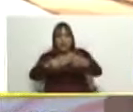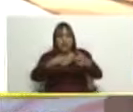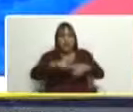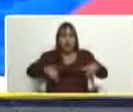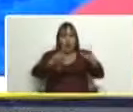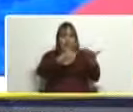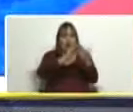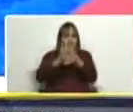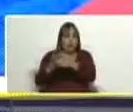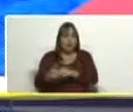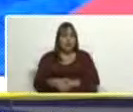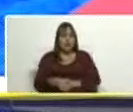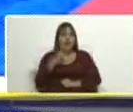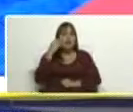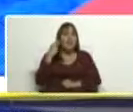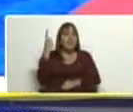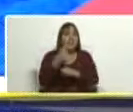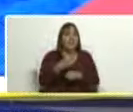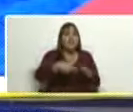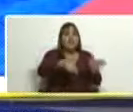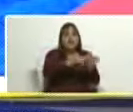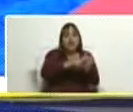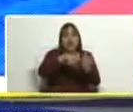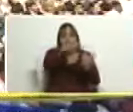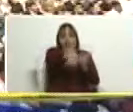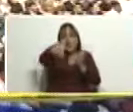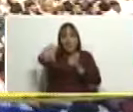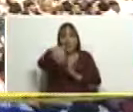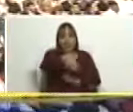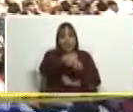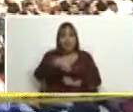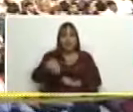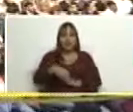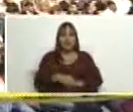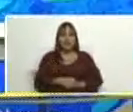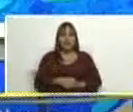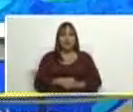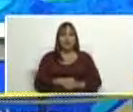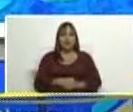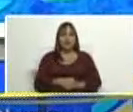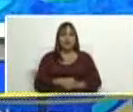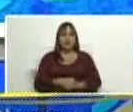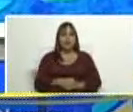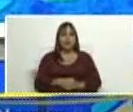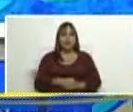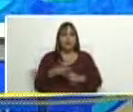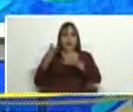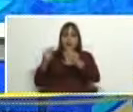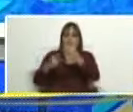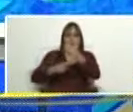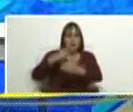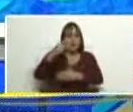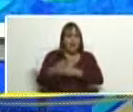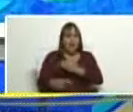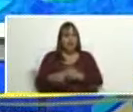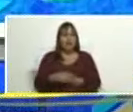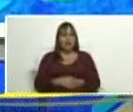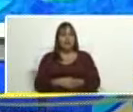esta experiencia debe reproducirse en todos los estados del país. Hay varios programas